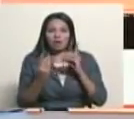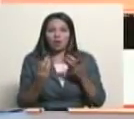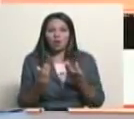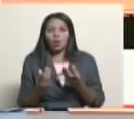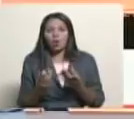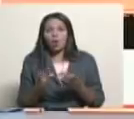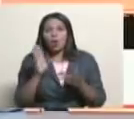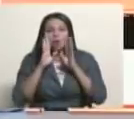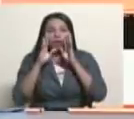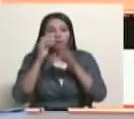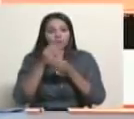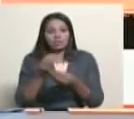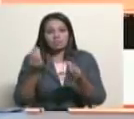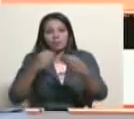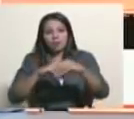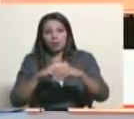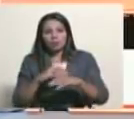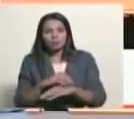confianza para un acuerdo.